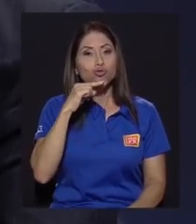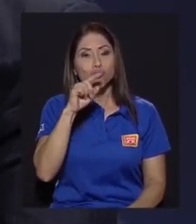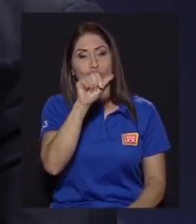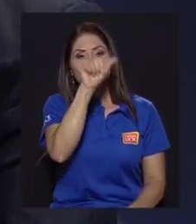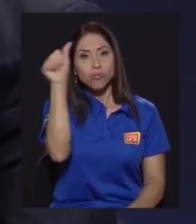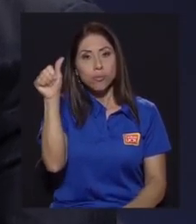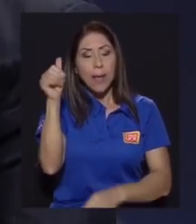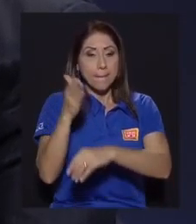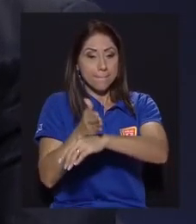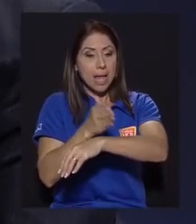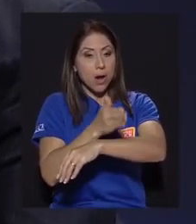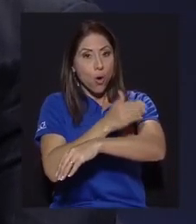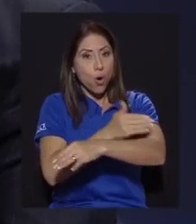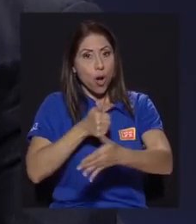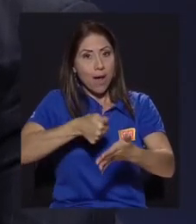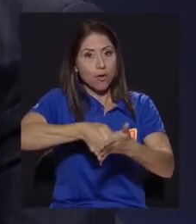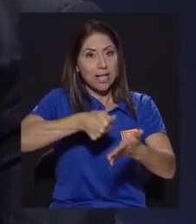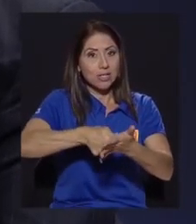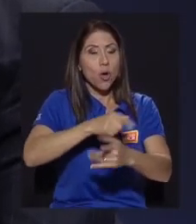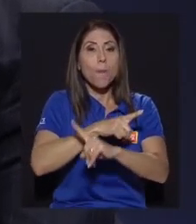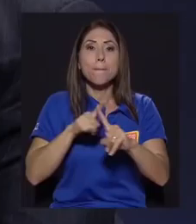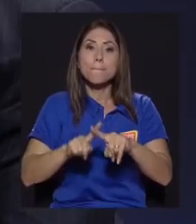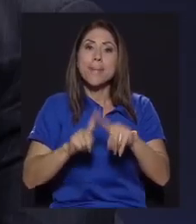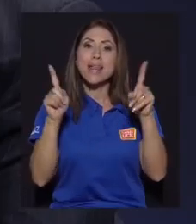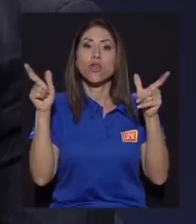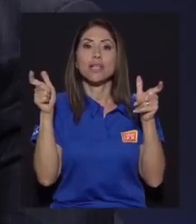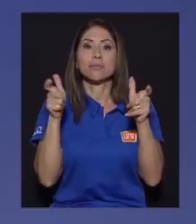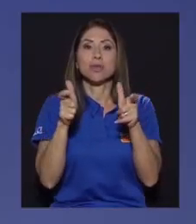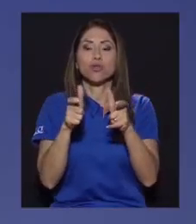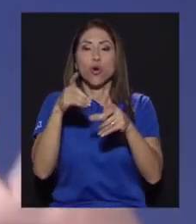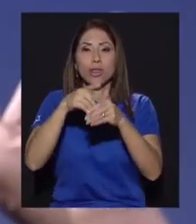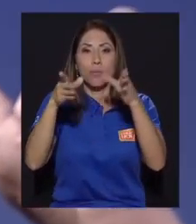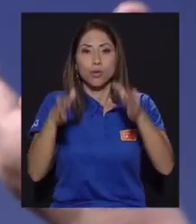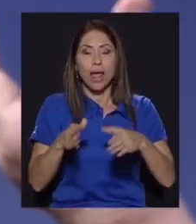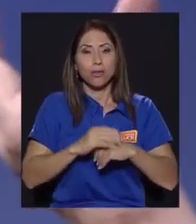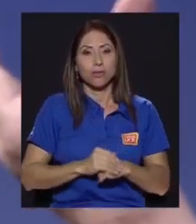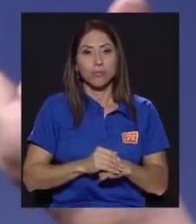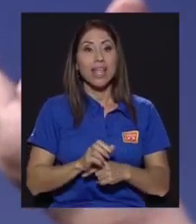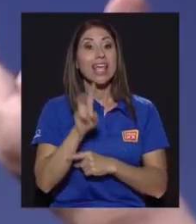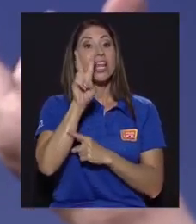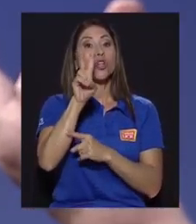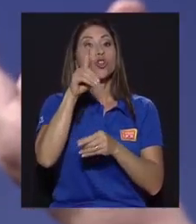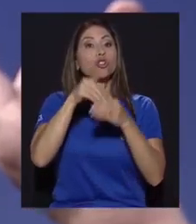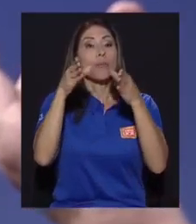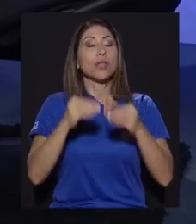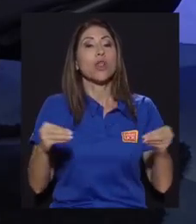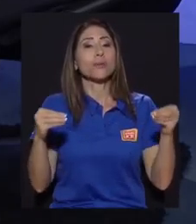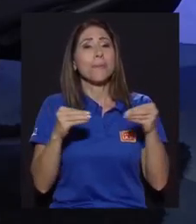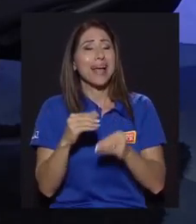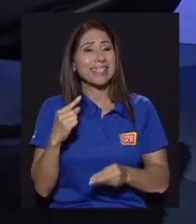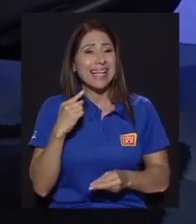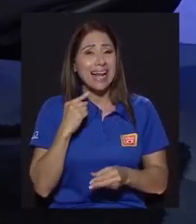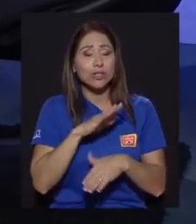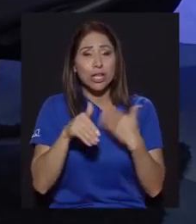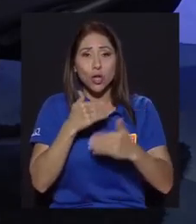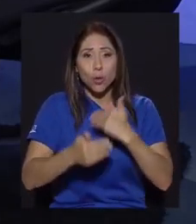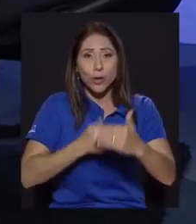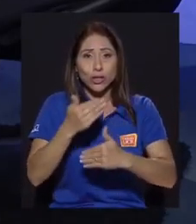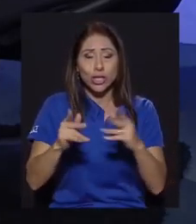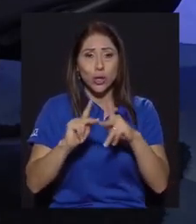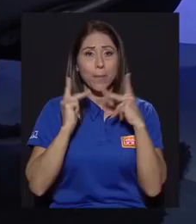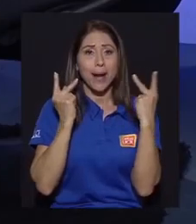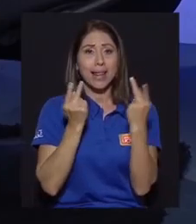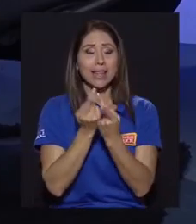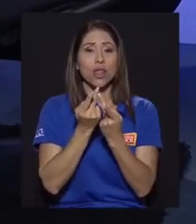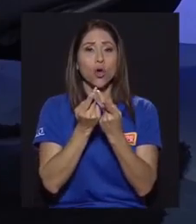la votación pero disminuyó el número de distanciados y los dos diputados más caros de todo el proceso que son los